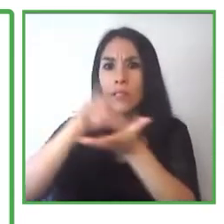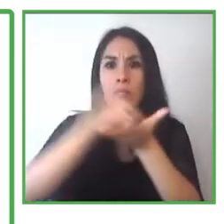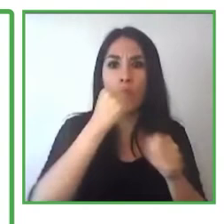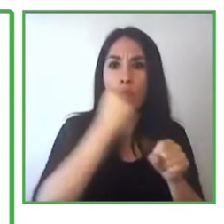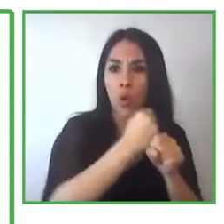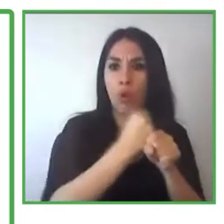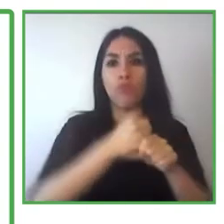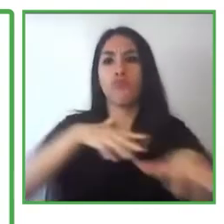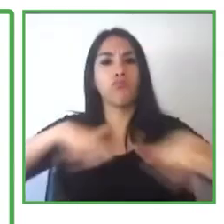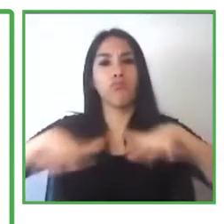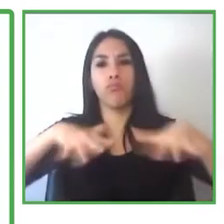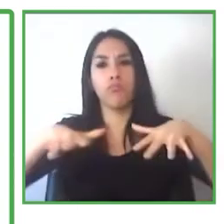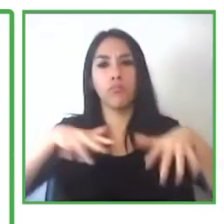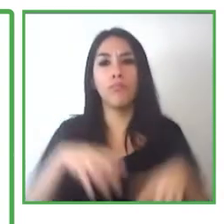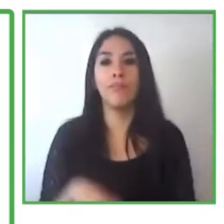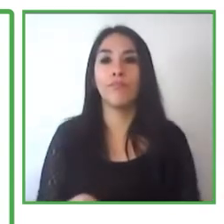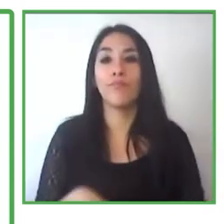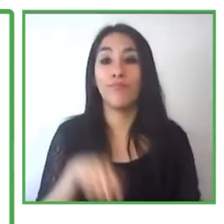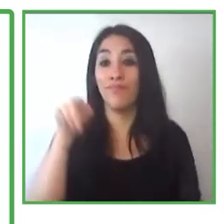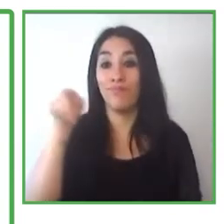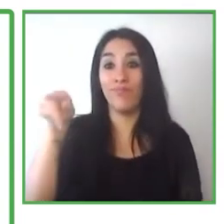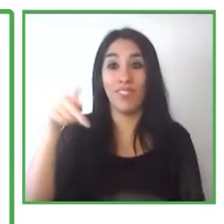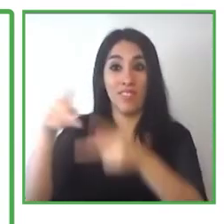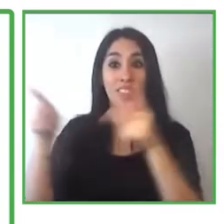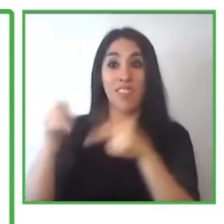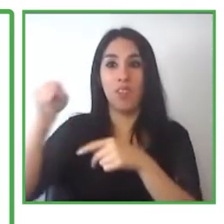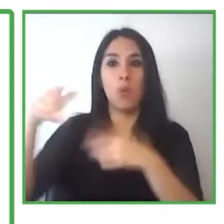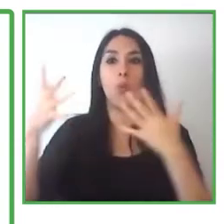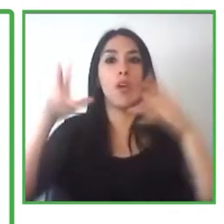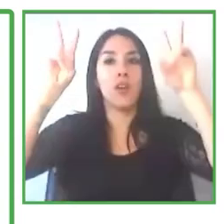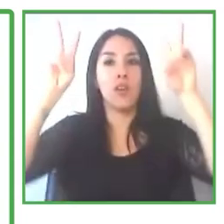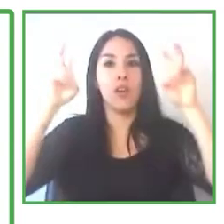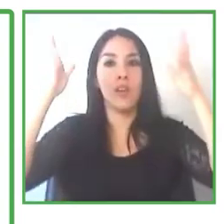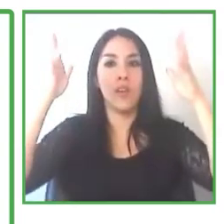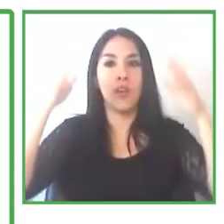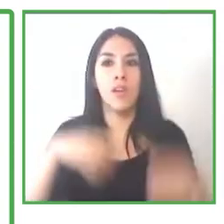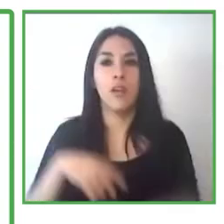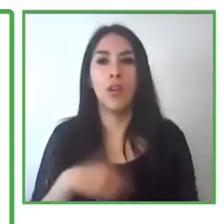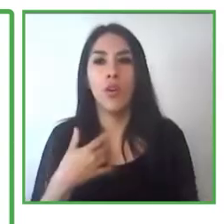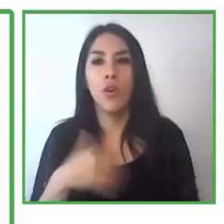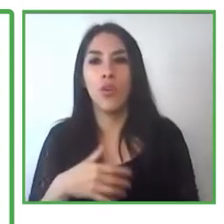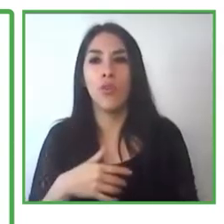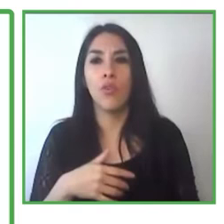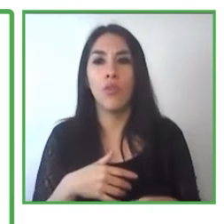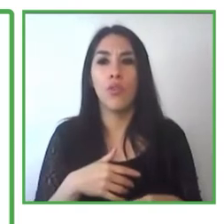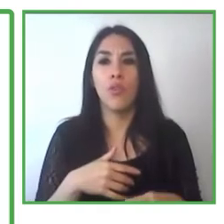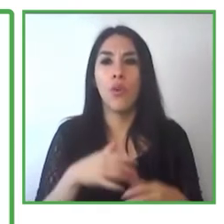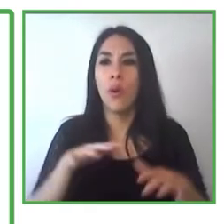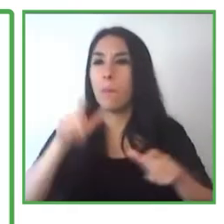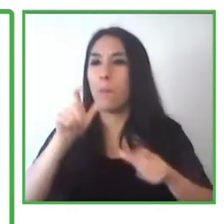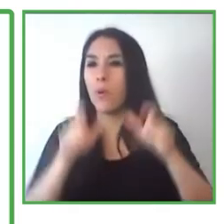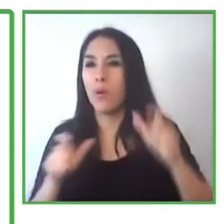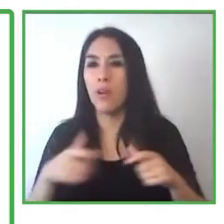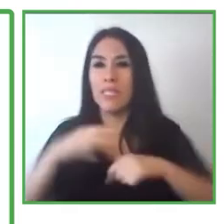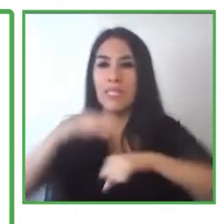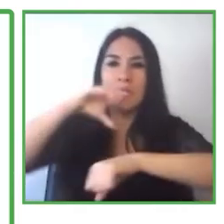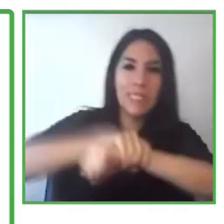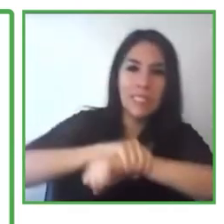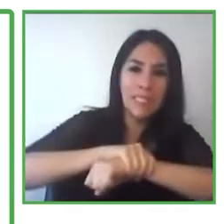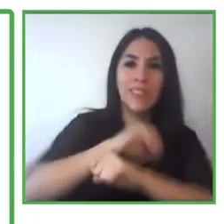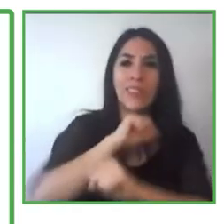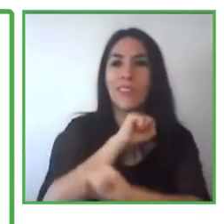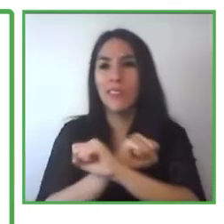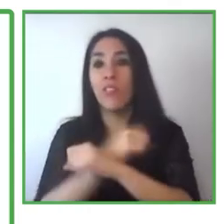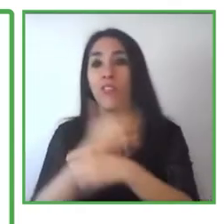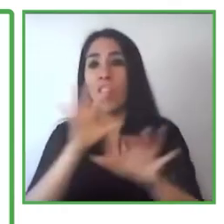trabajan pues, en el campo de adicciones, trabajan en acompañamiento de personas que han estado privadas de libertad, trabajan pues,